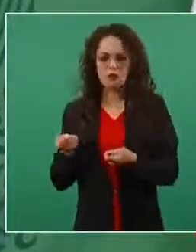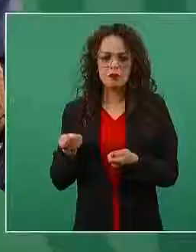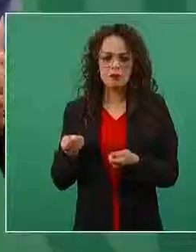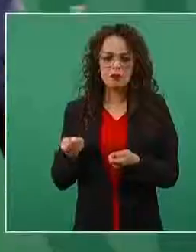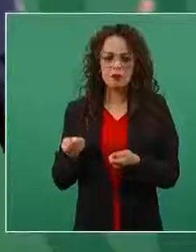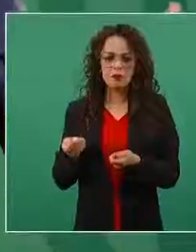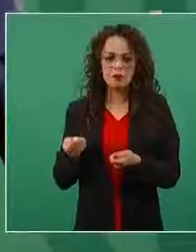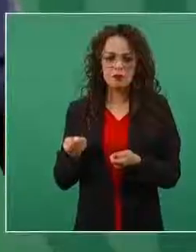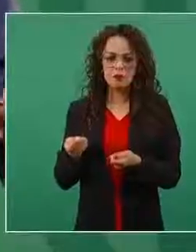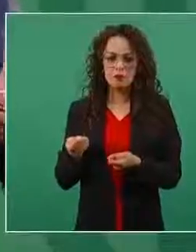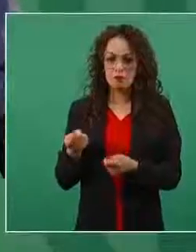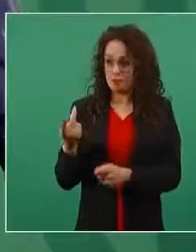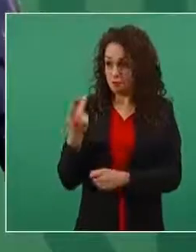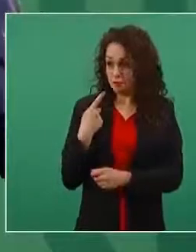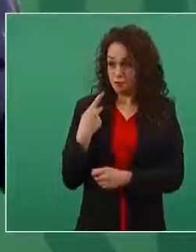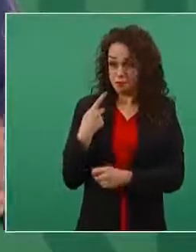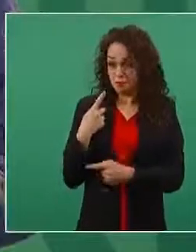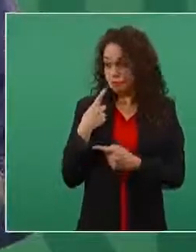nos entendemos bien.